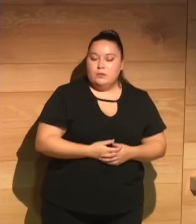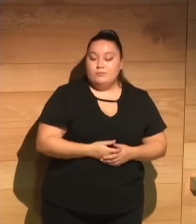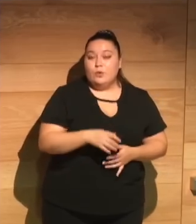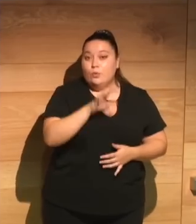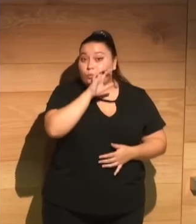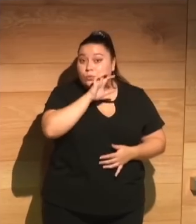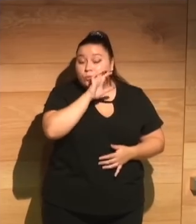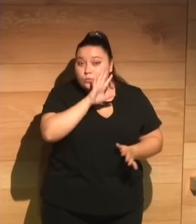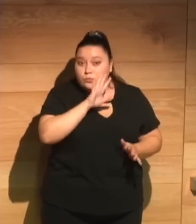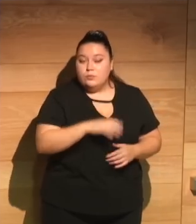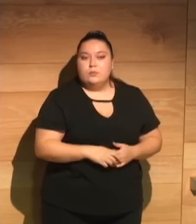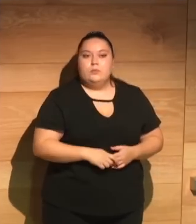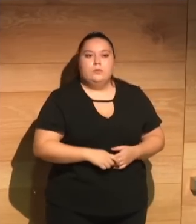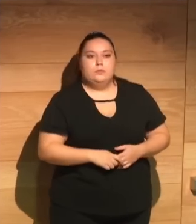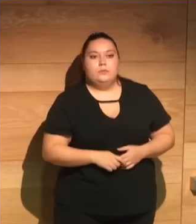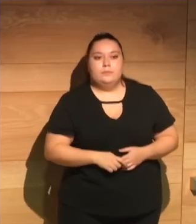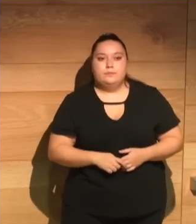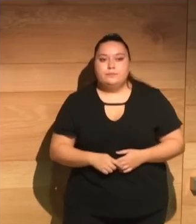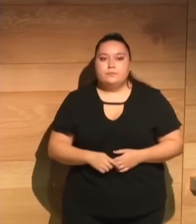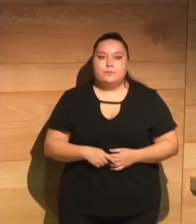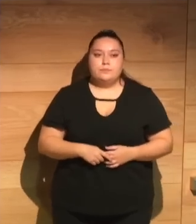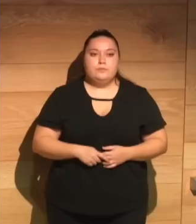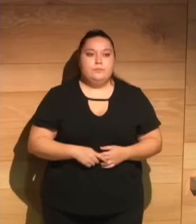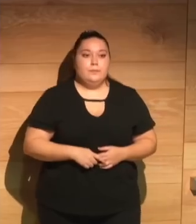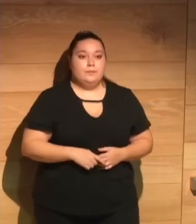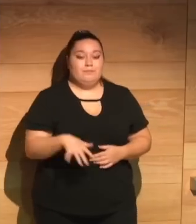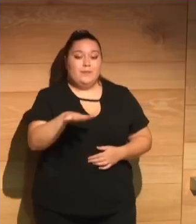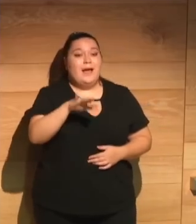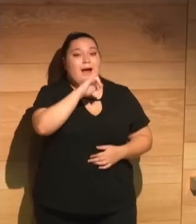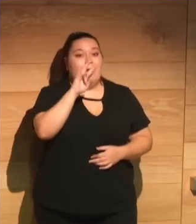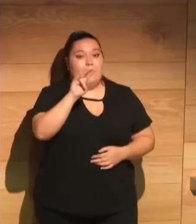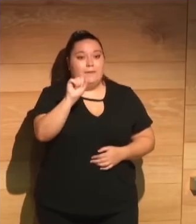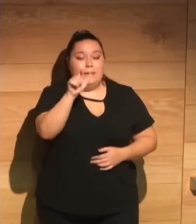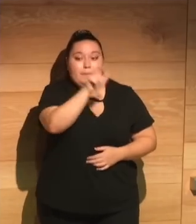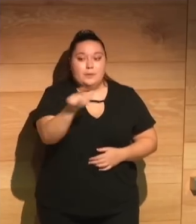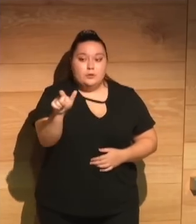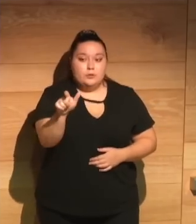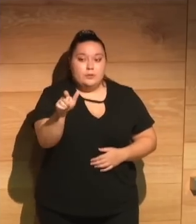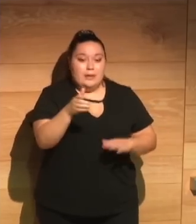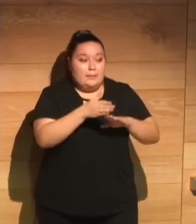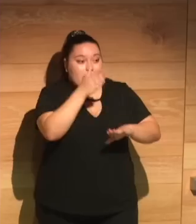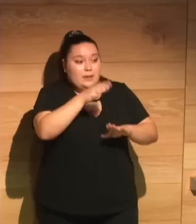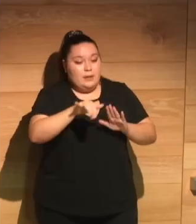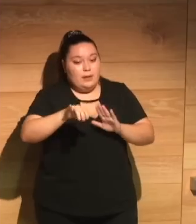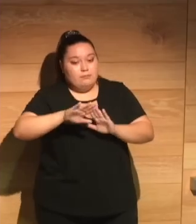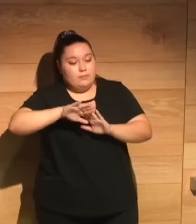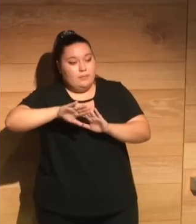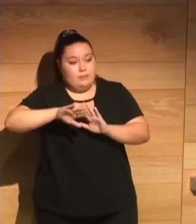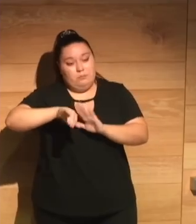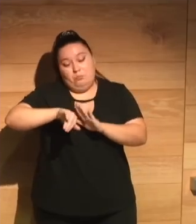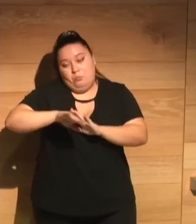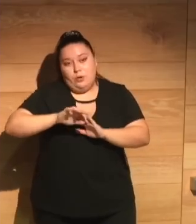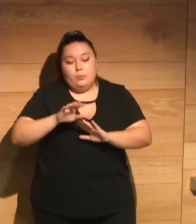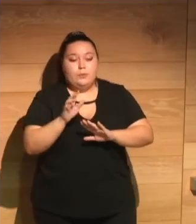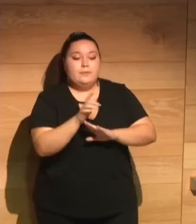curiosamente, y no sé cuál es el lado bueno de las cosas, en Java los hombres se ponían a un lado de la pantalla y las mujeres se ponían a otro